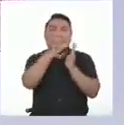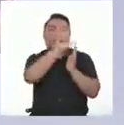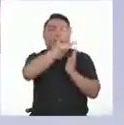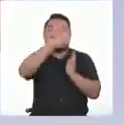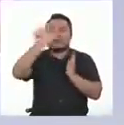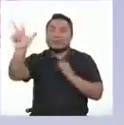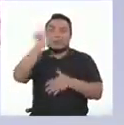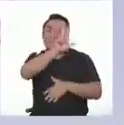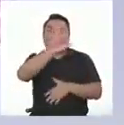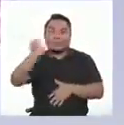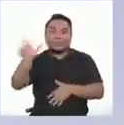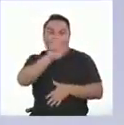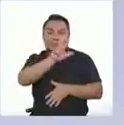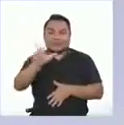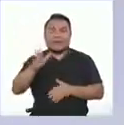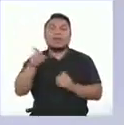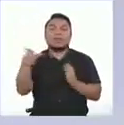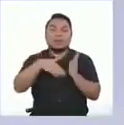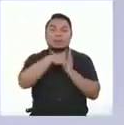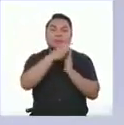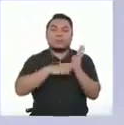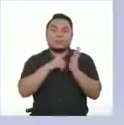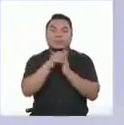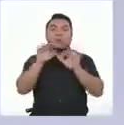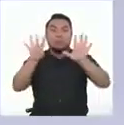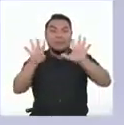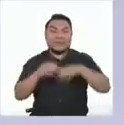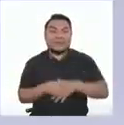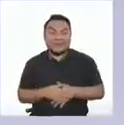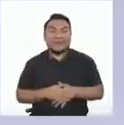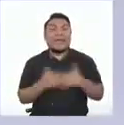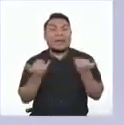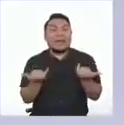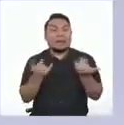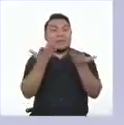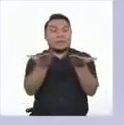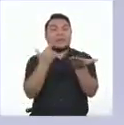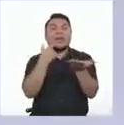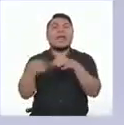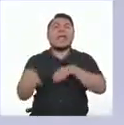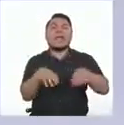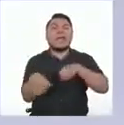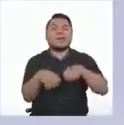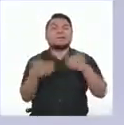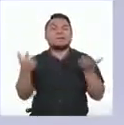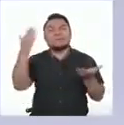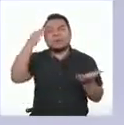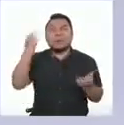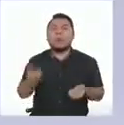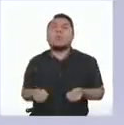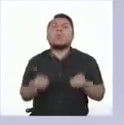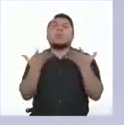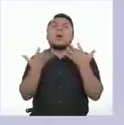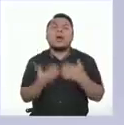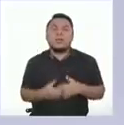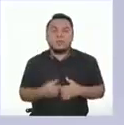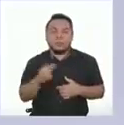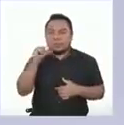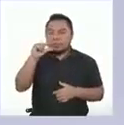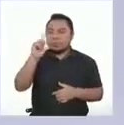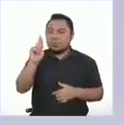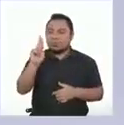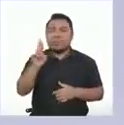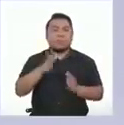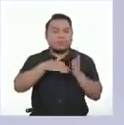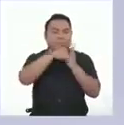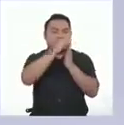cada cuadradito que has pintado. Muy bien. Ahora, ¿qué hacemos para saber cuántos gramos son